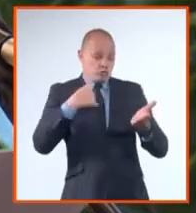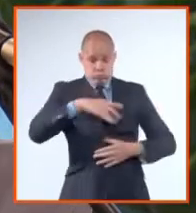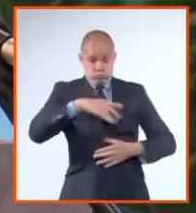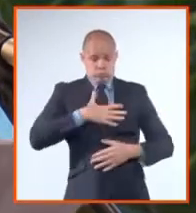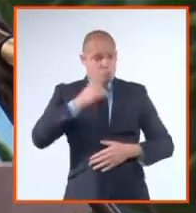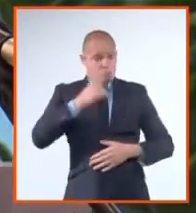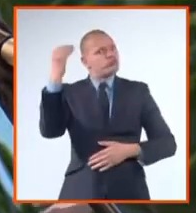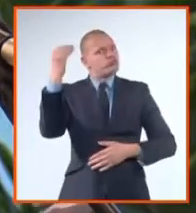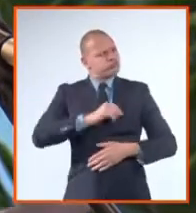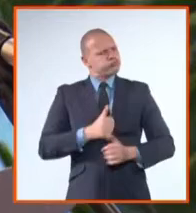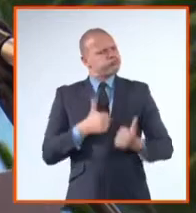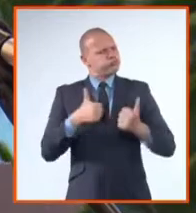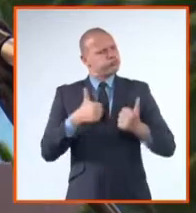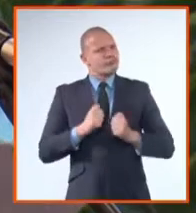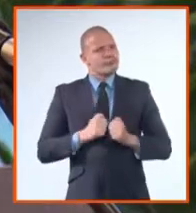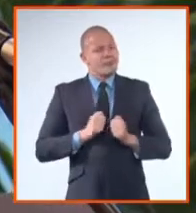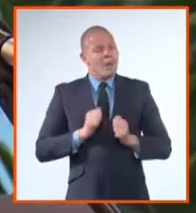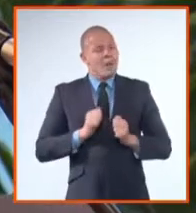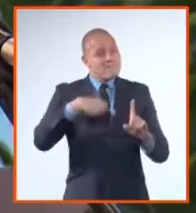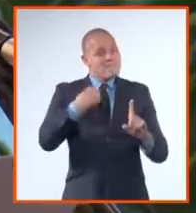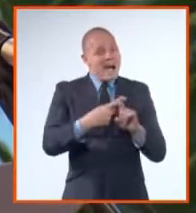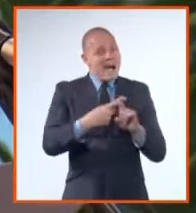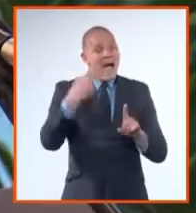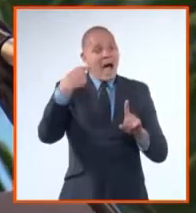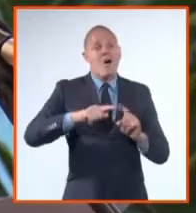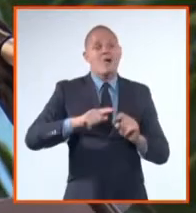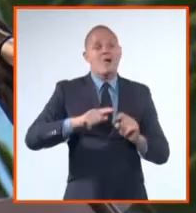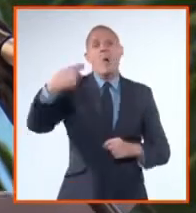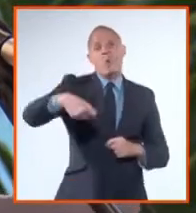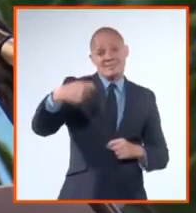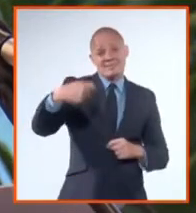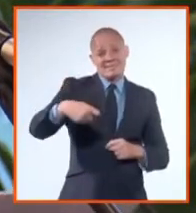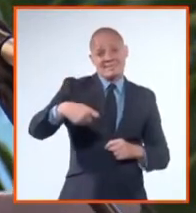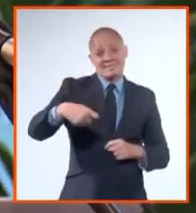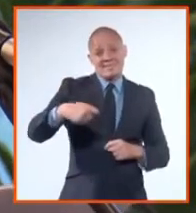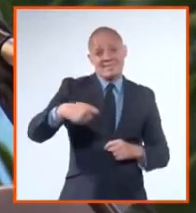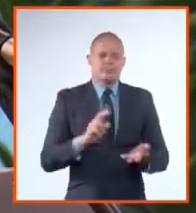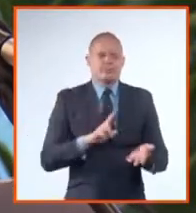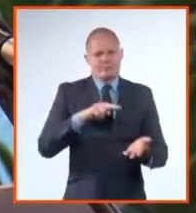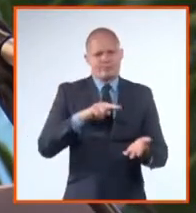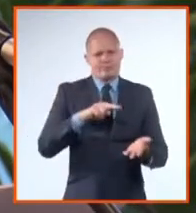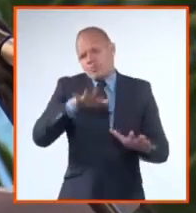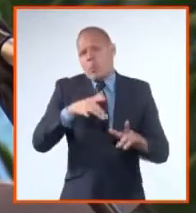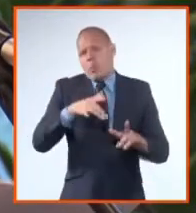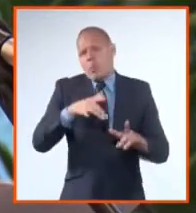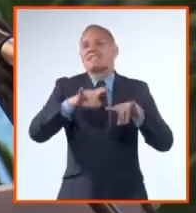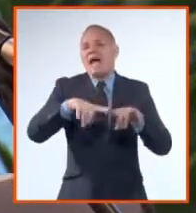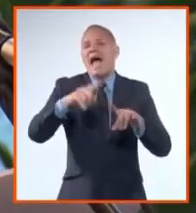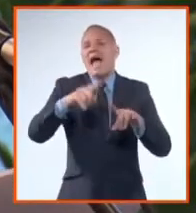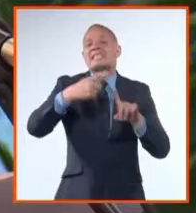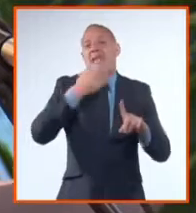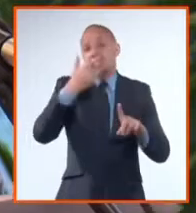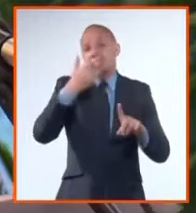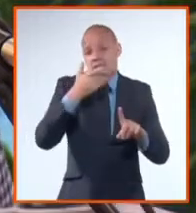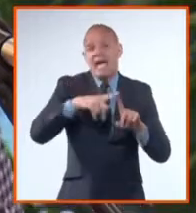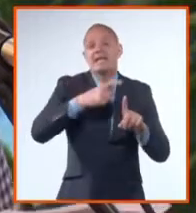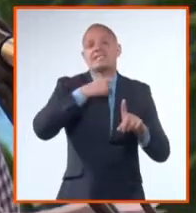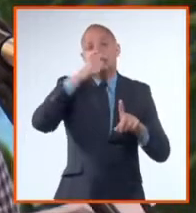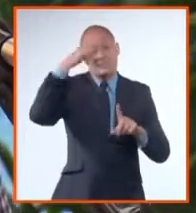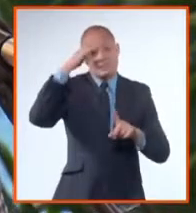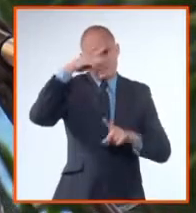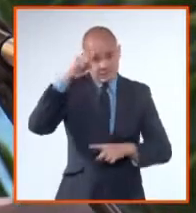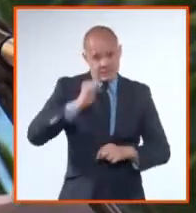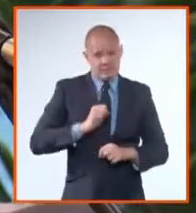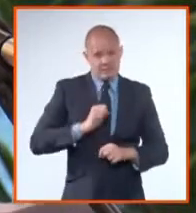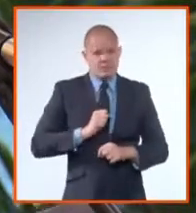las publicaciones y de las tesis, muchas veces anónimos e independientes, este hallazgo nunca verá la luz y por